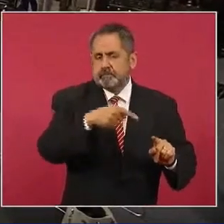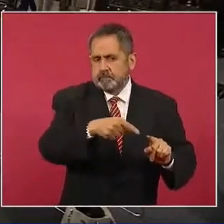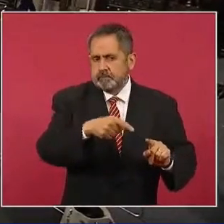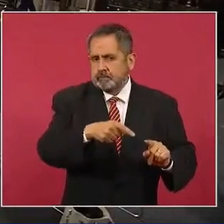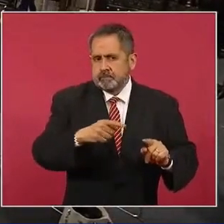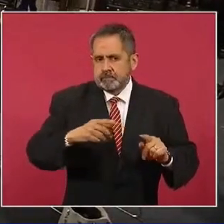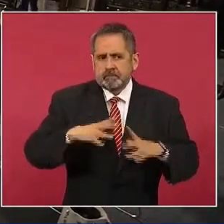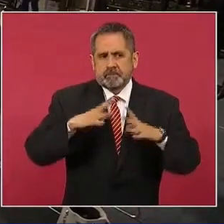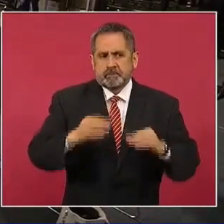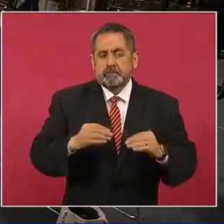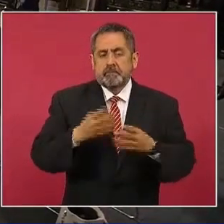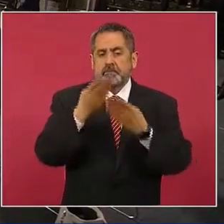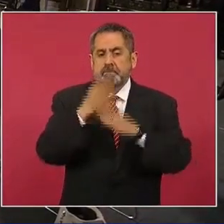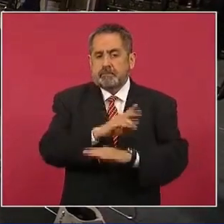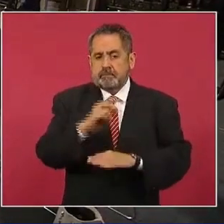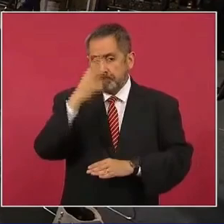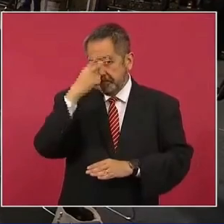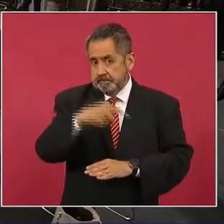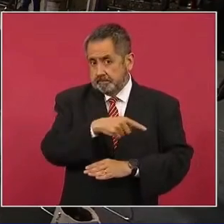Y es